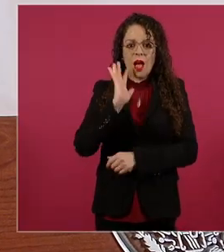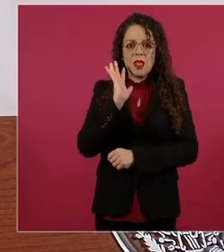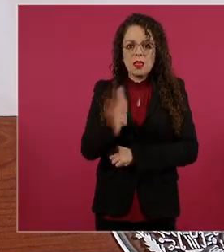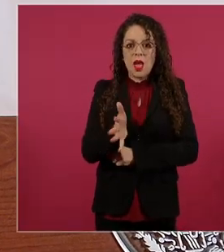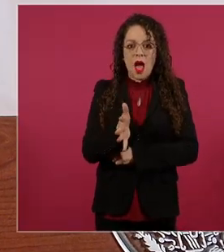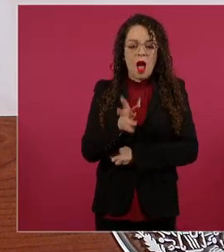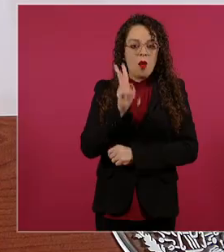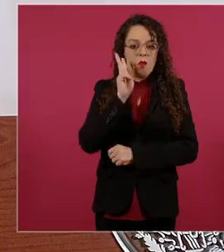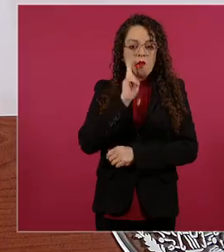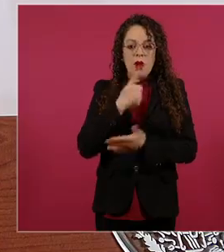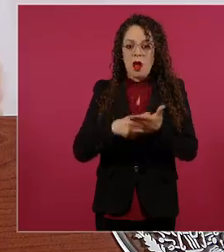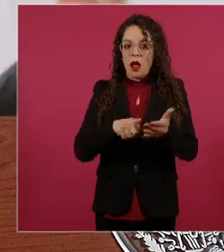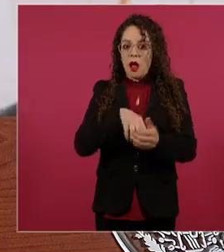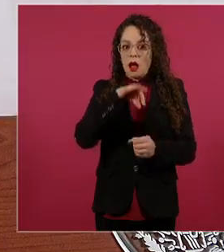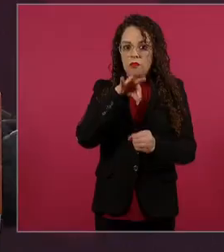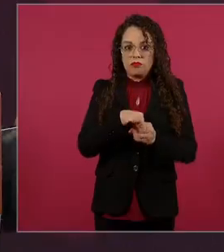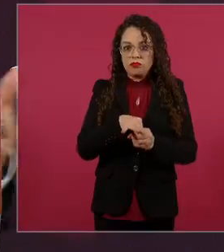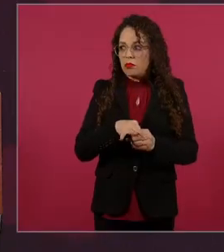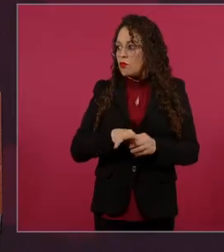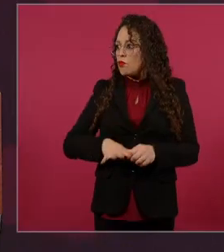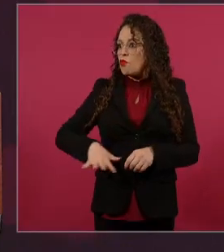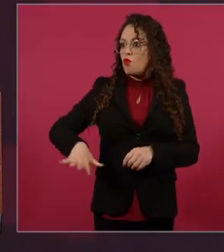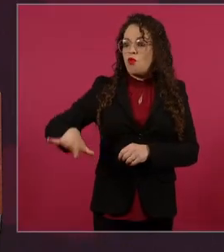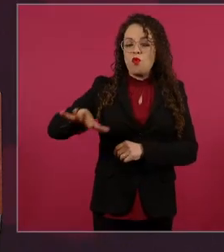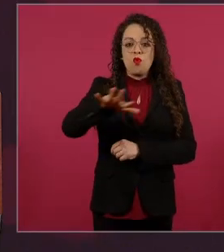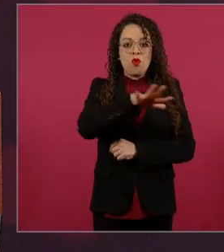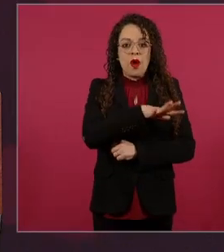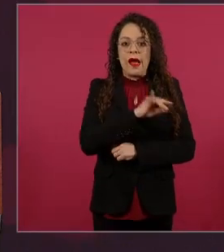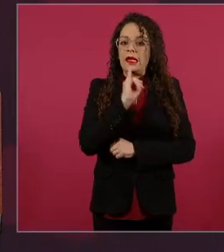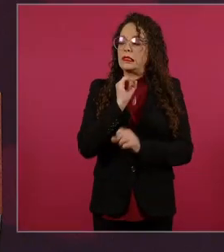O se da El triunfo Del movimiento De transformación